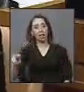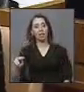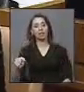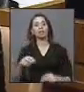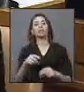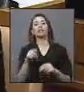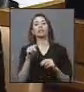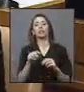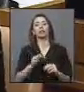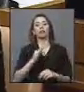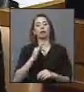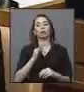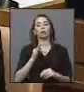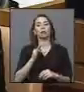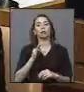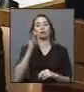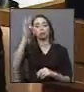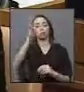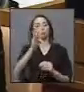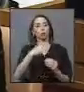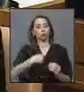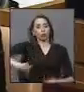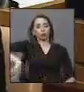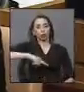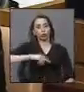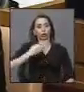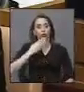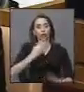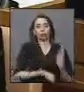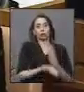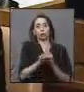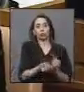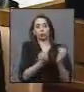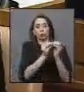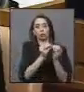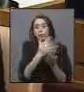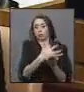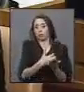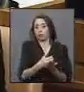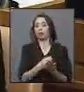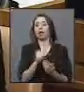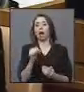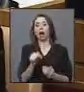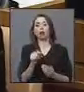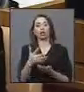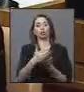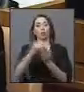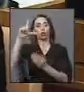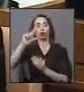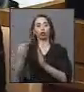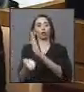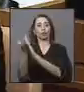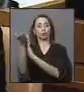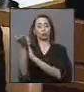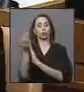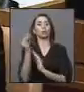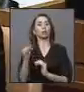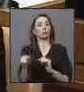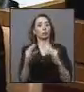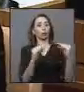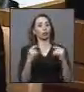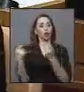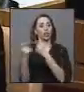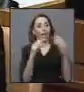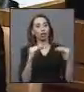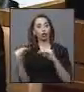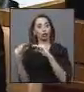estamos involucrados en el futuro, eventual reajuste, porque salvo en esta ocasión que hemos excepcionado las remuneraciones altas, siempre en esta negociación,